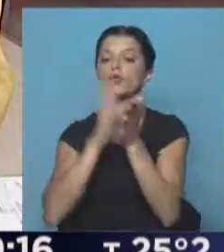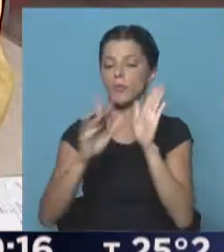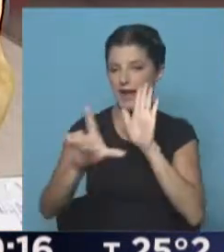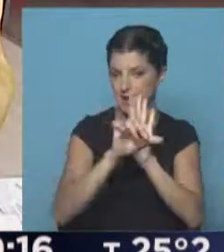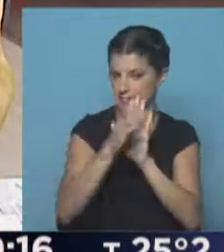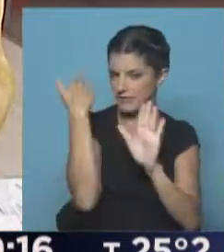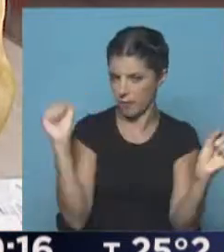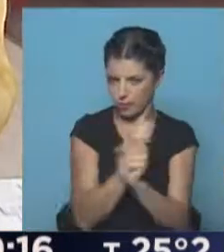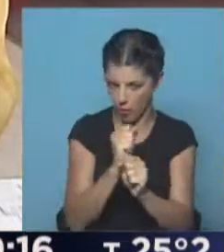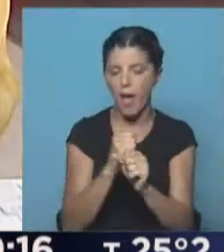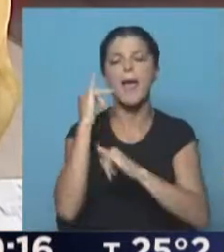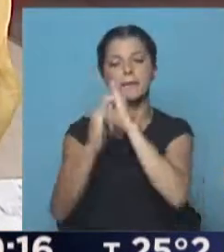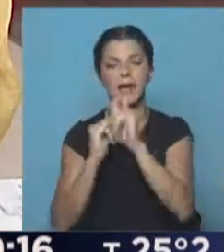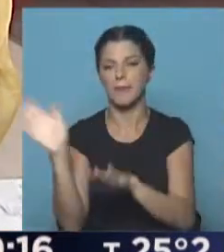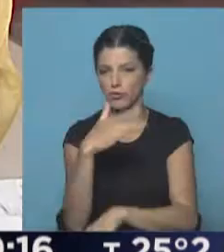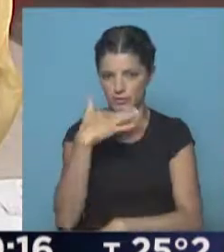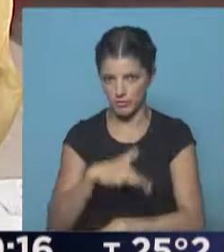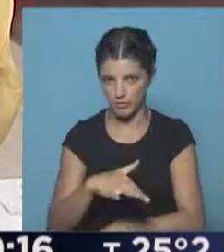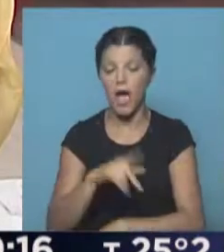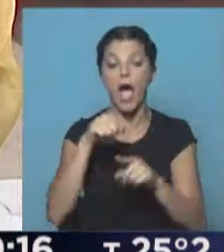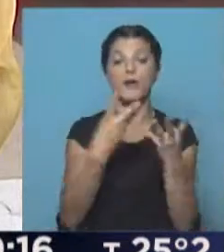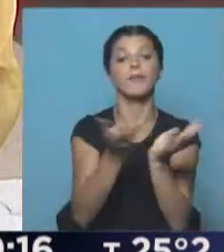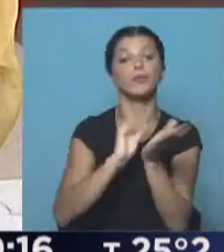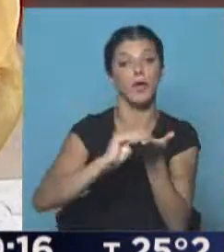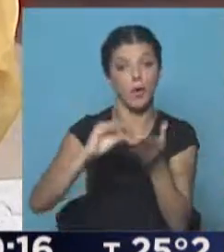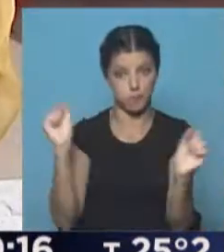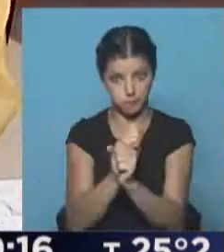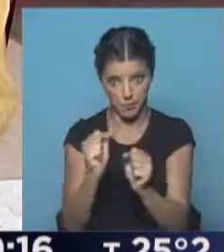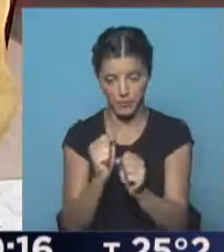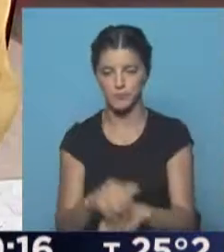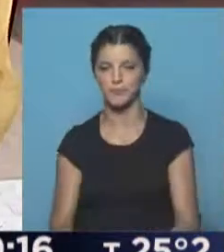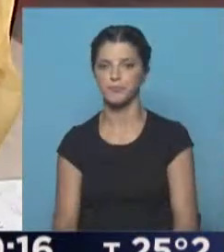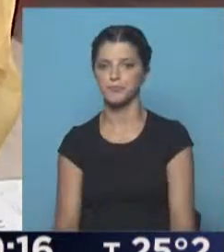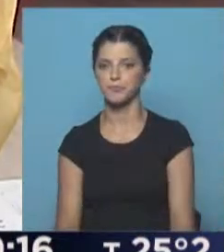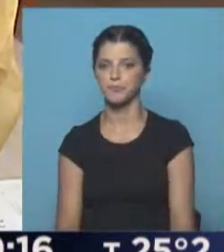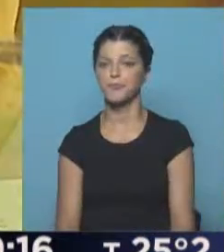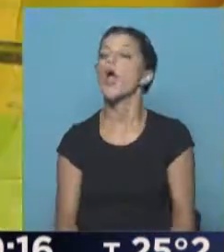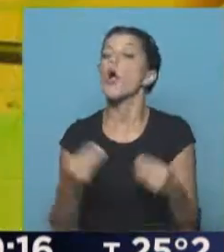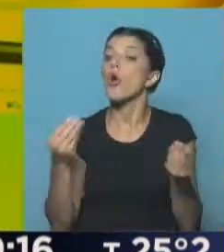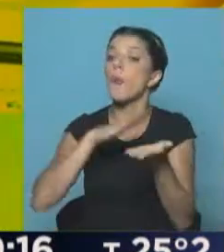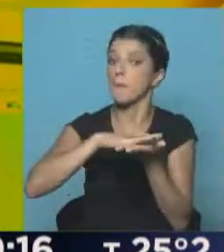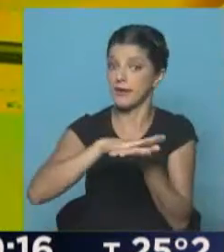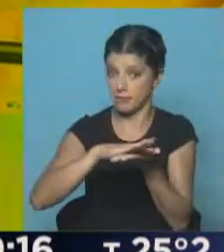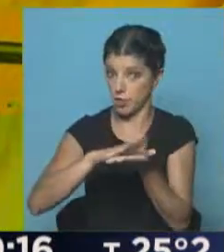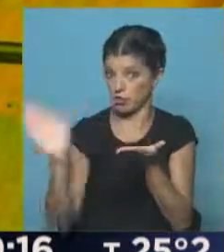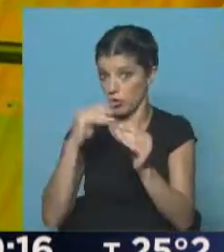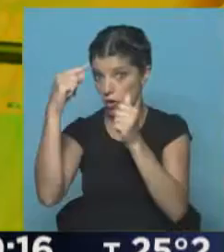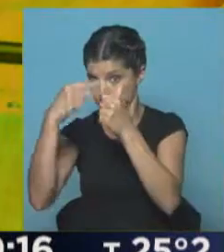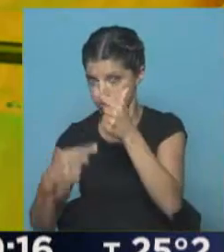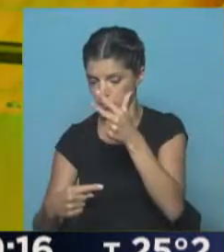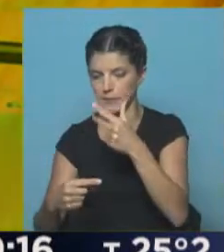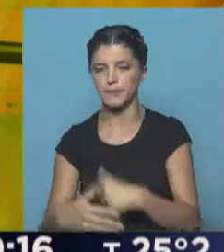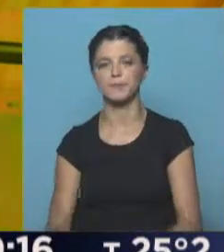hace un rato cuando le dio sanción también la Cámara Baja. Vamos a explicar entonces cómo queda el mínimo no imponible y los demás detalles. Sí,